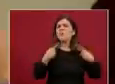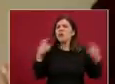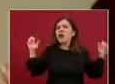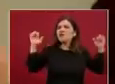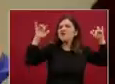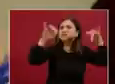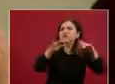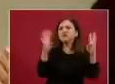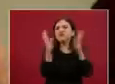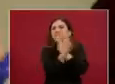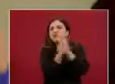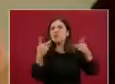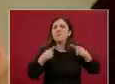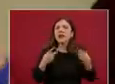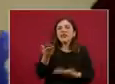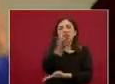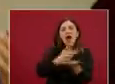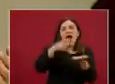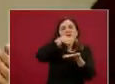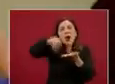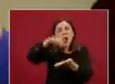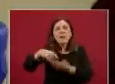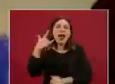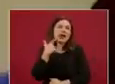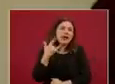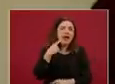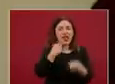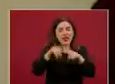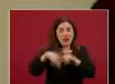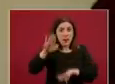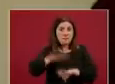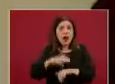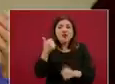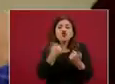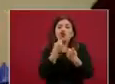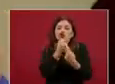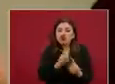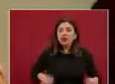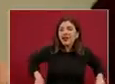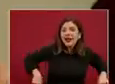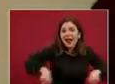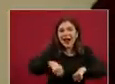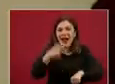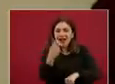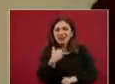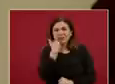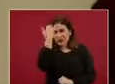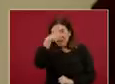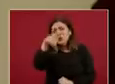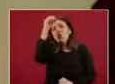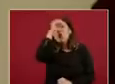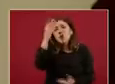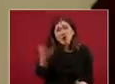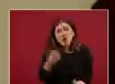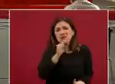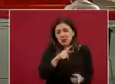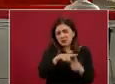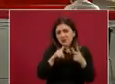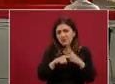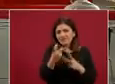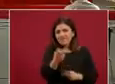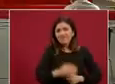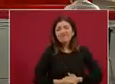la gente asiste a convivir, a comprar, a divertirse, sobre todo con los niños. Me gustaría saber su opinión también al